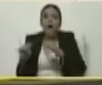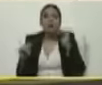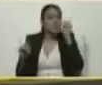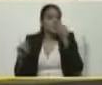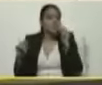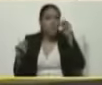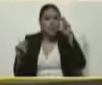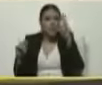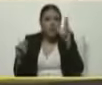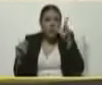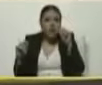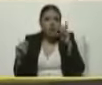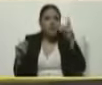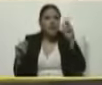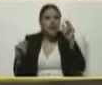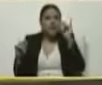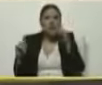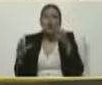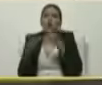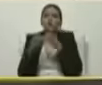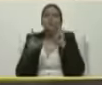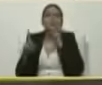en Barinas, los Maldonados.